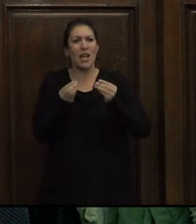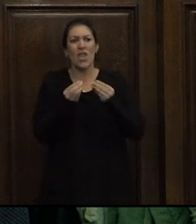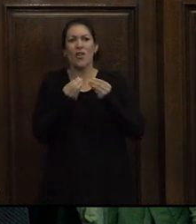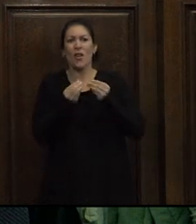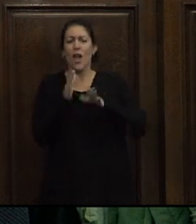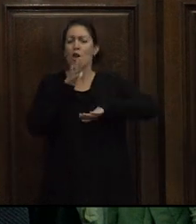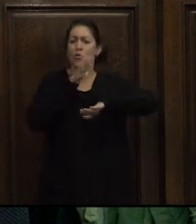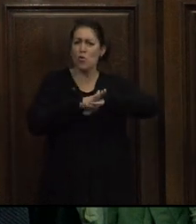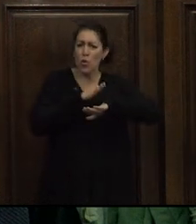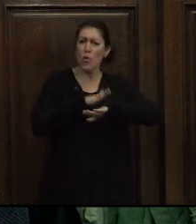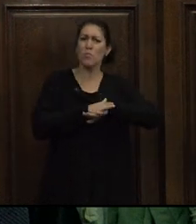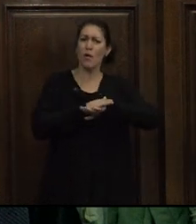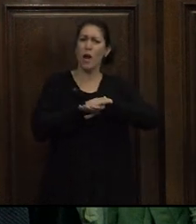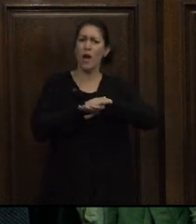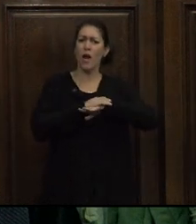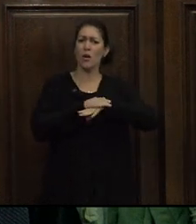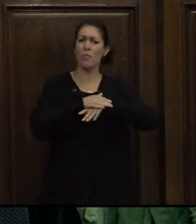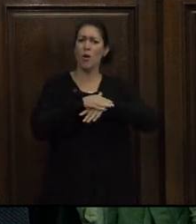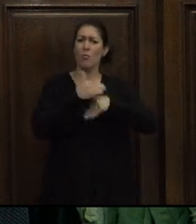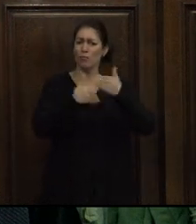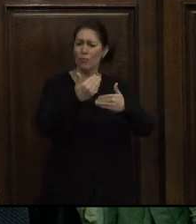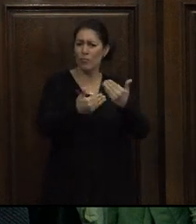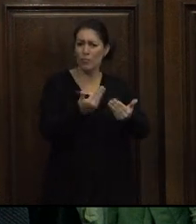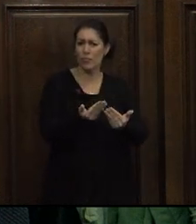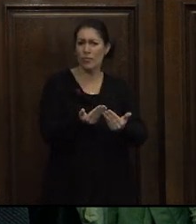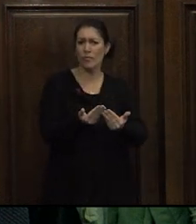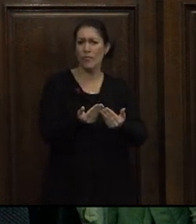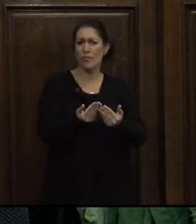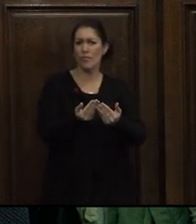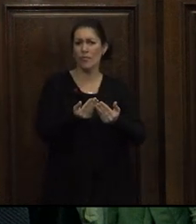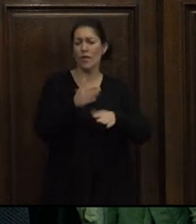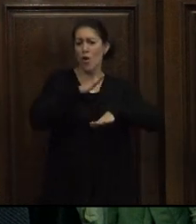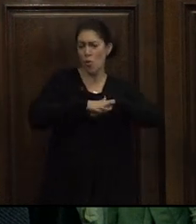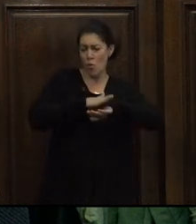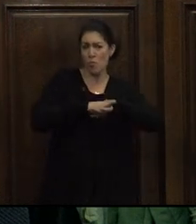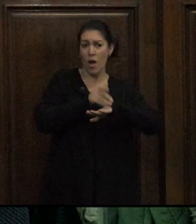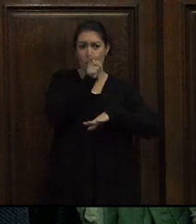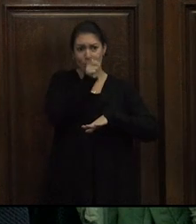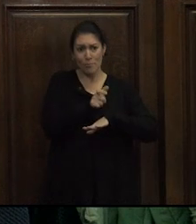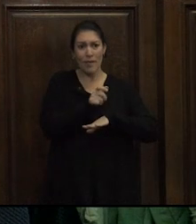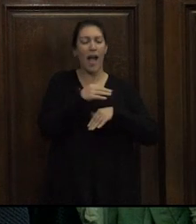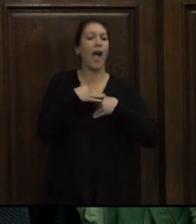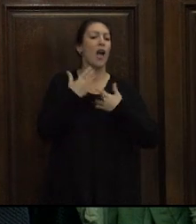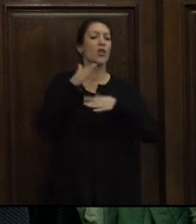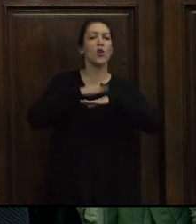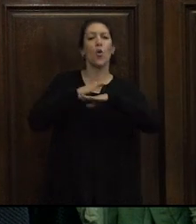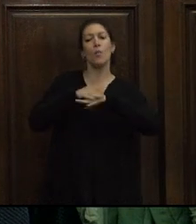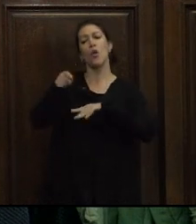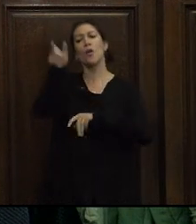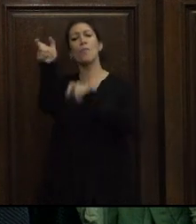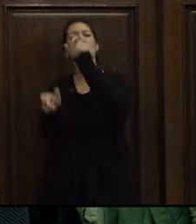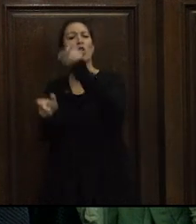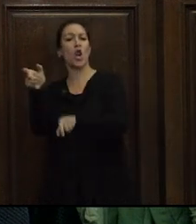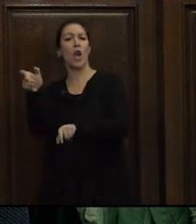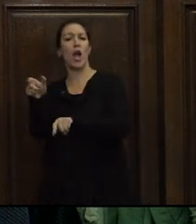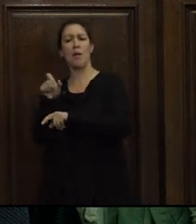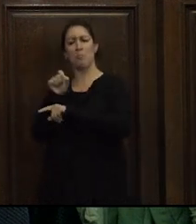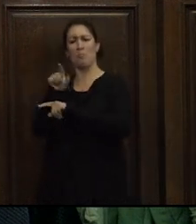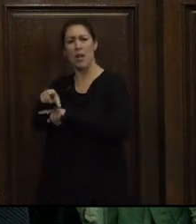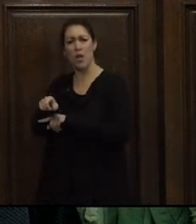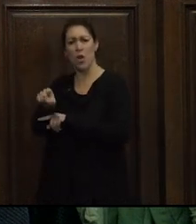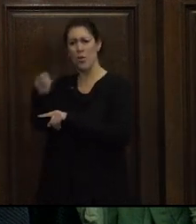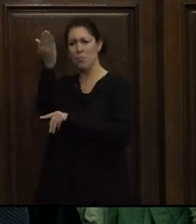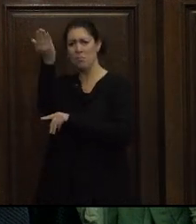culpa, de sostenerla, de tramitarla, con el depositar en otros lo